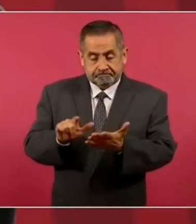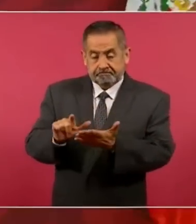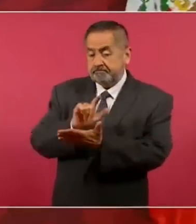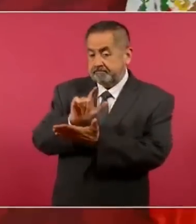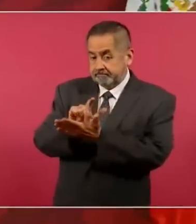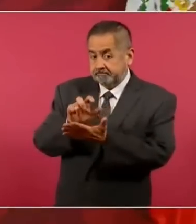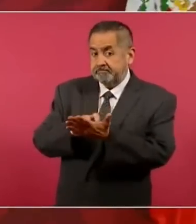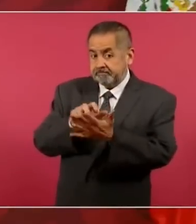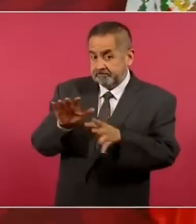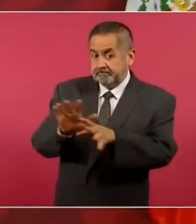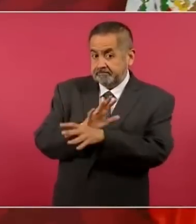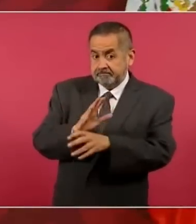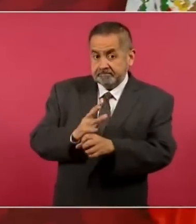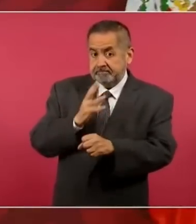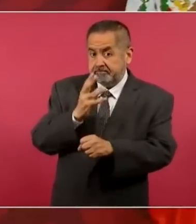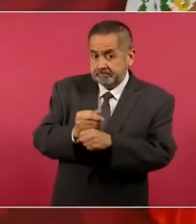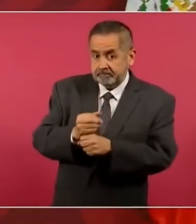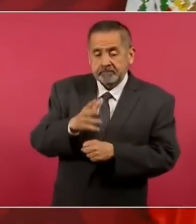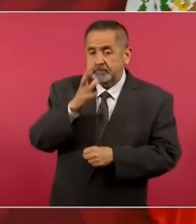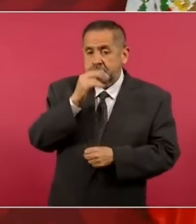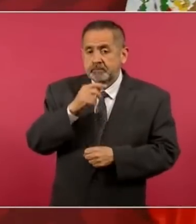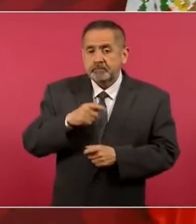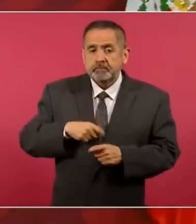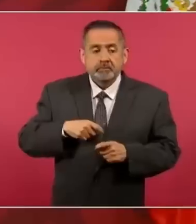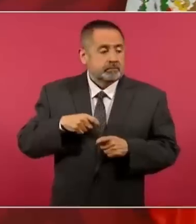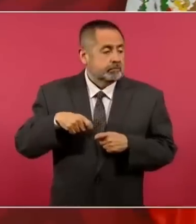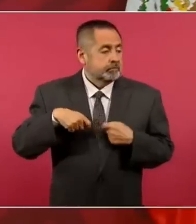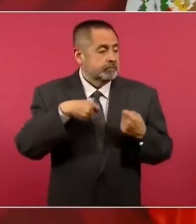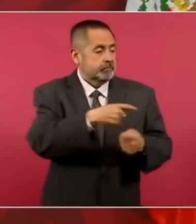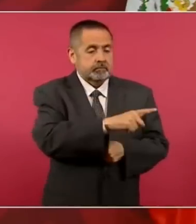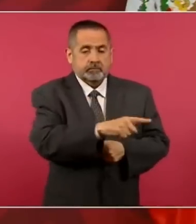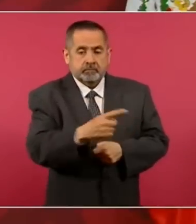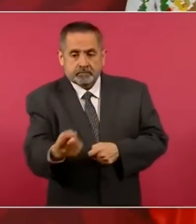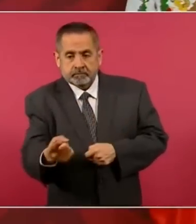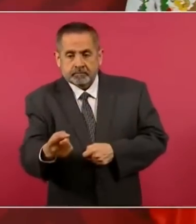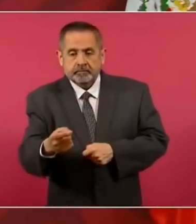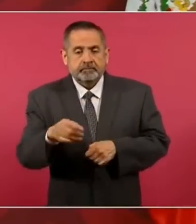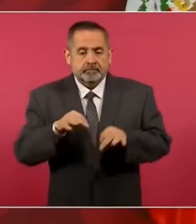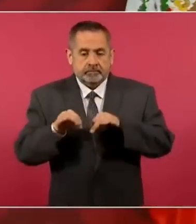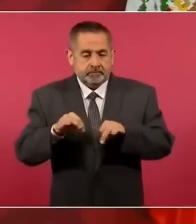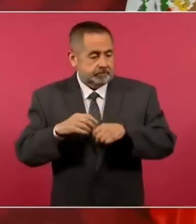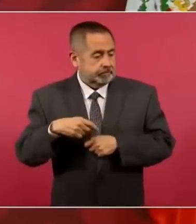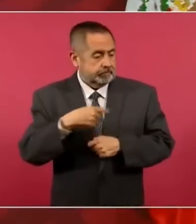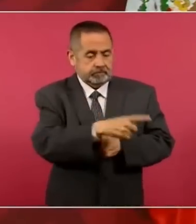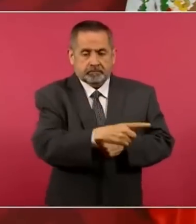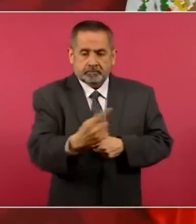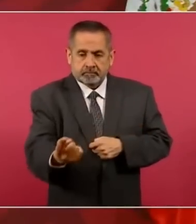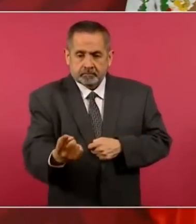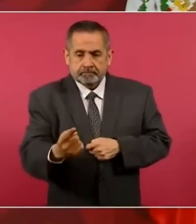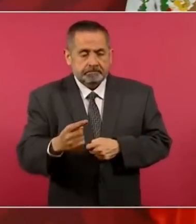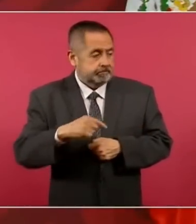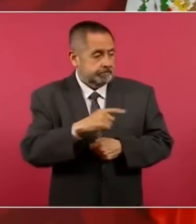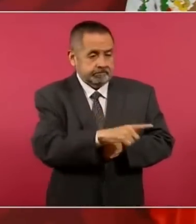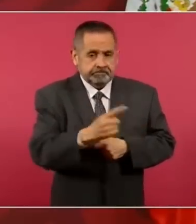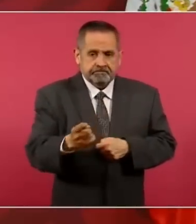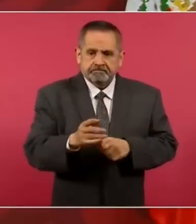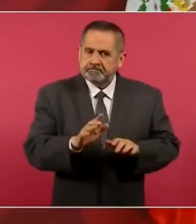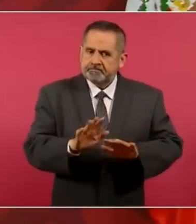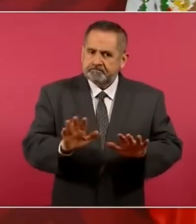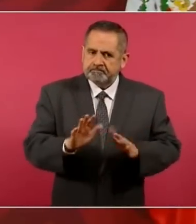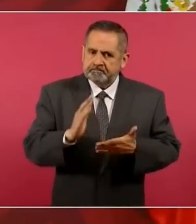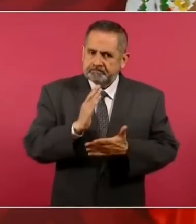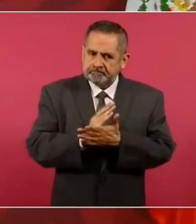para terminar con el outsourcing, la subcontratación, se avanzó mucho. Ahora